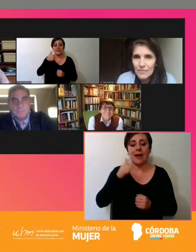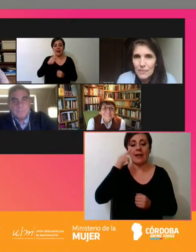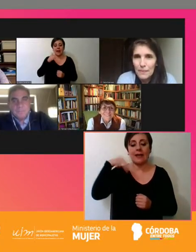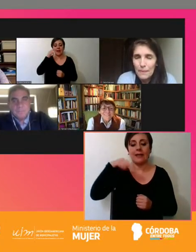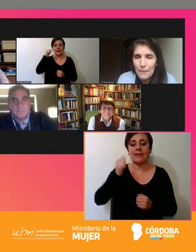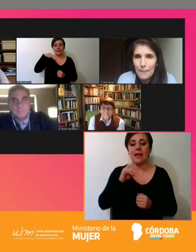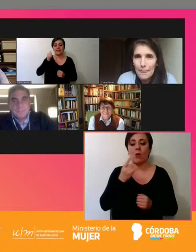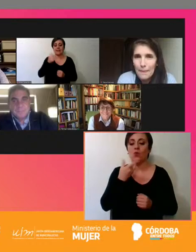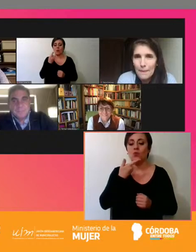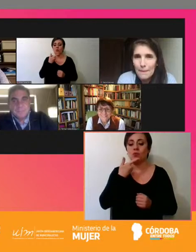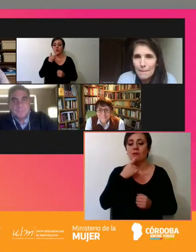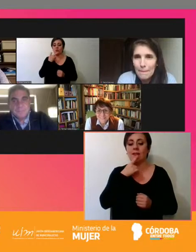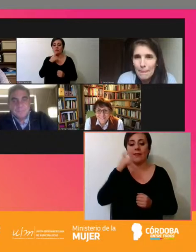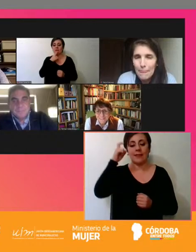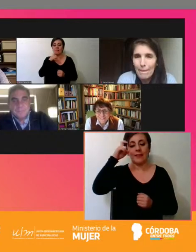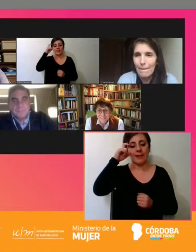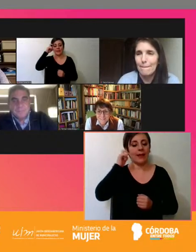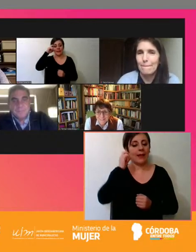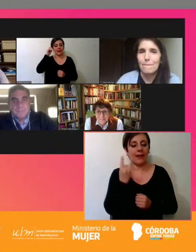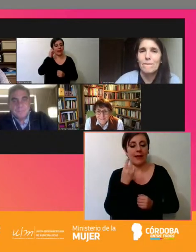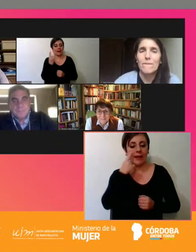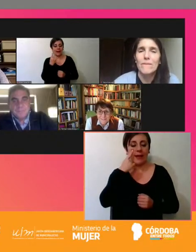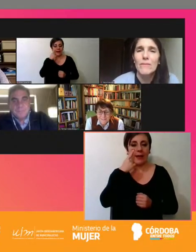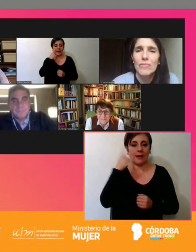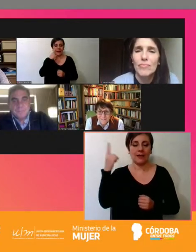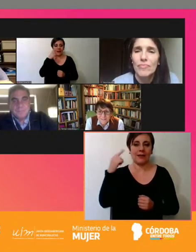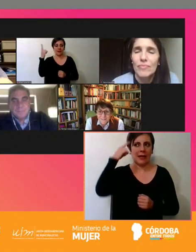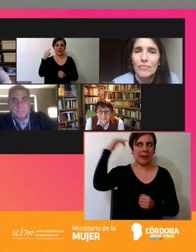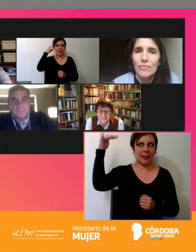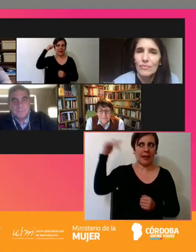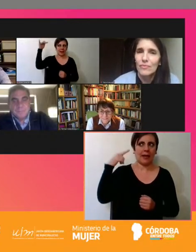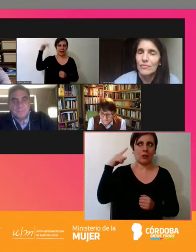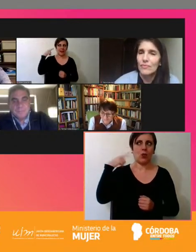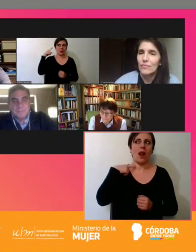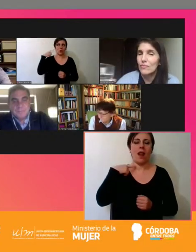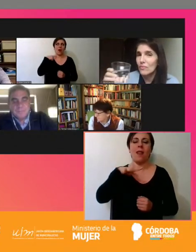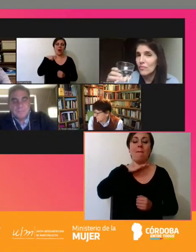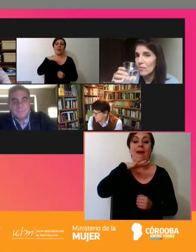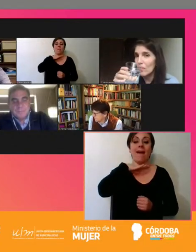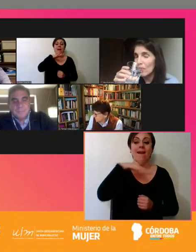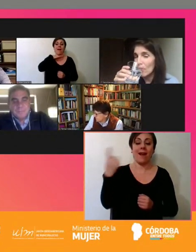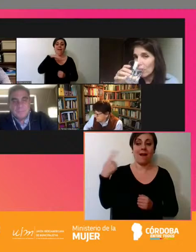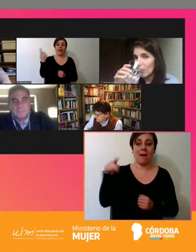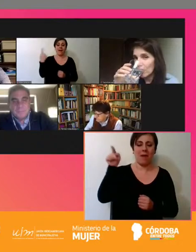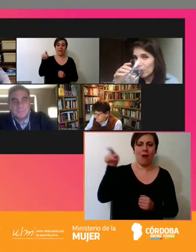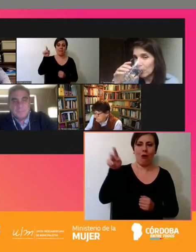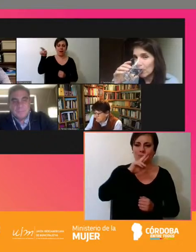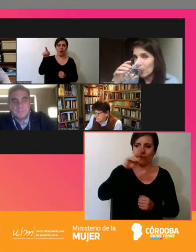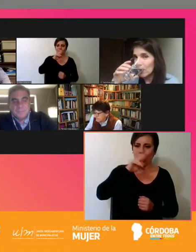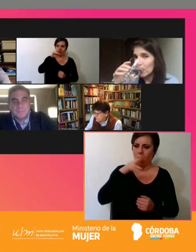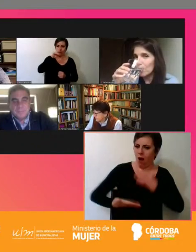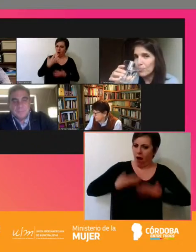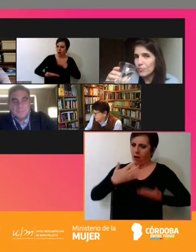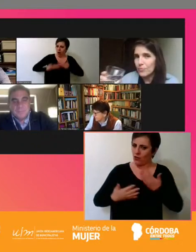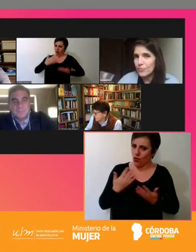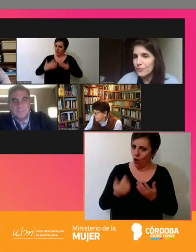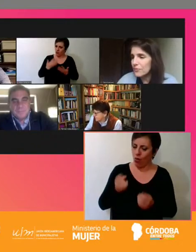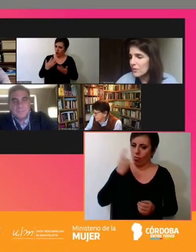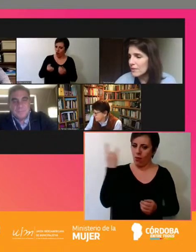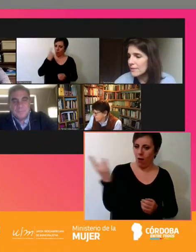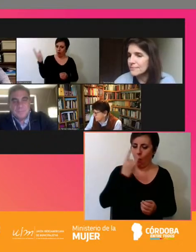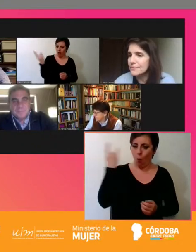una intelectual mexicana, pero también es una mujer de acción, es una mujer de las universidades y de